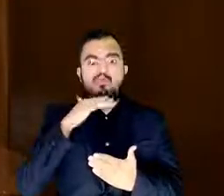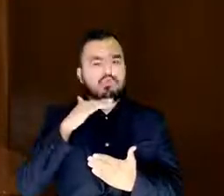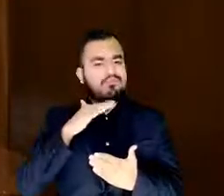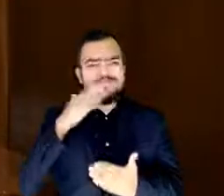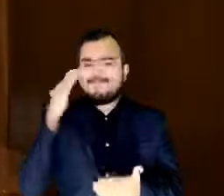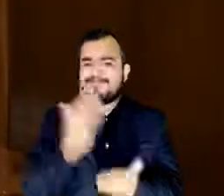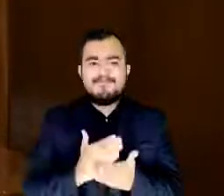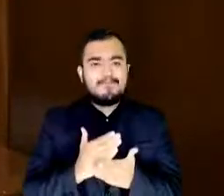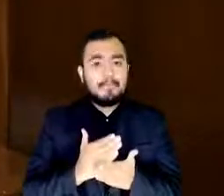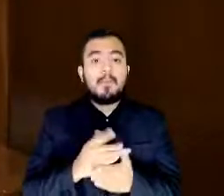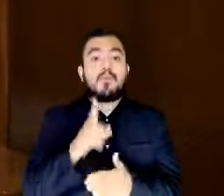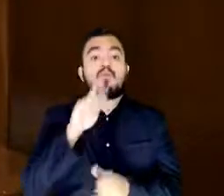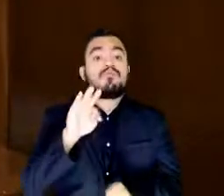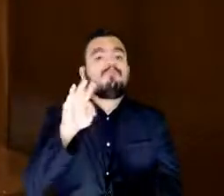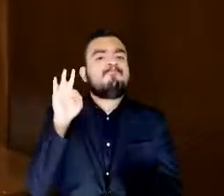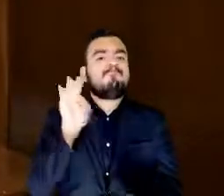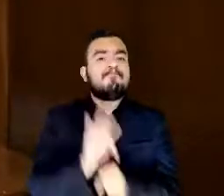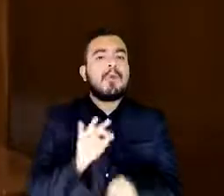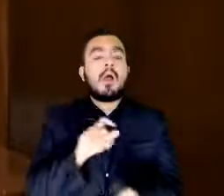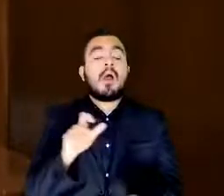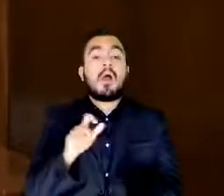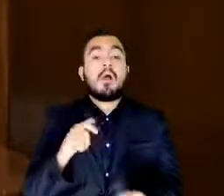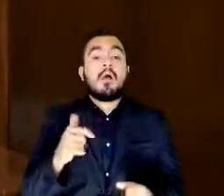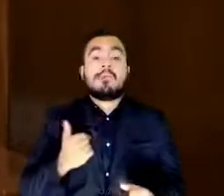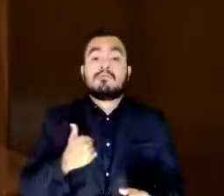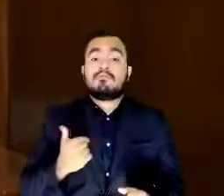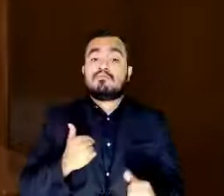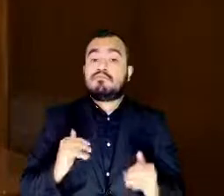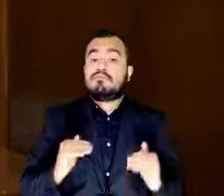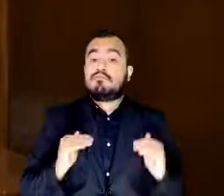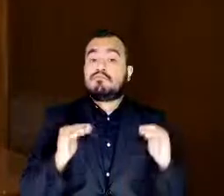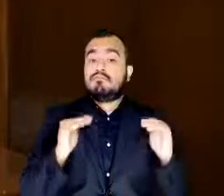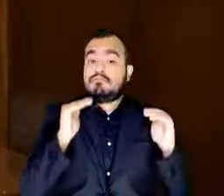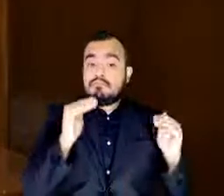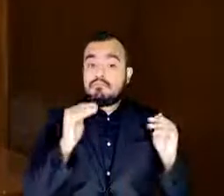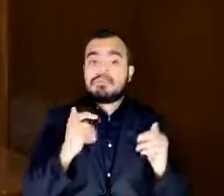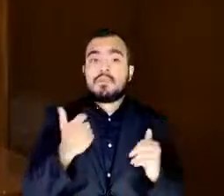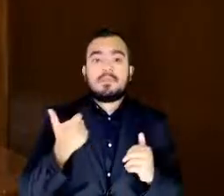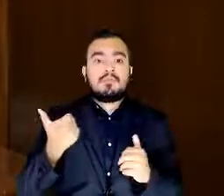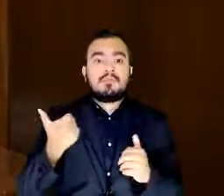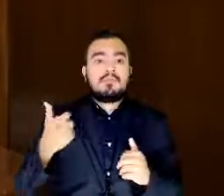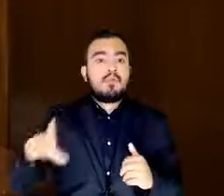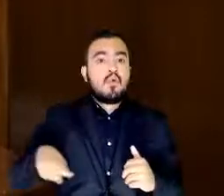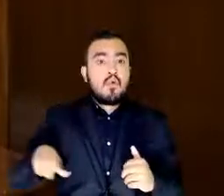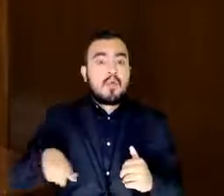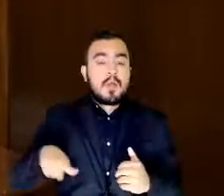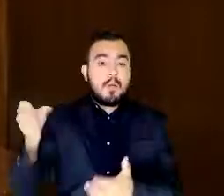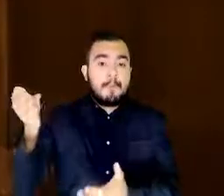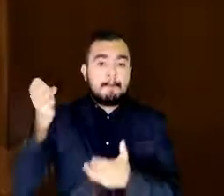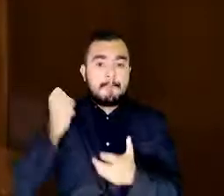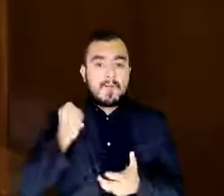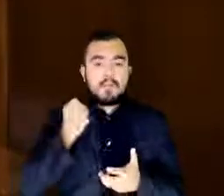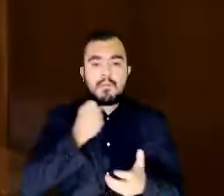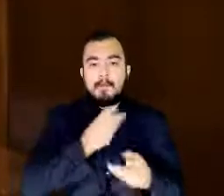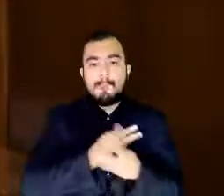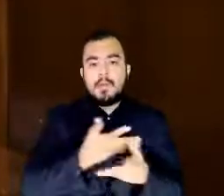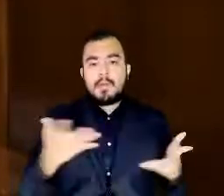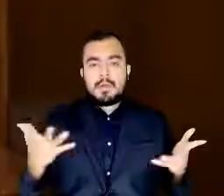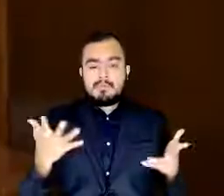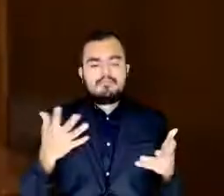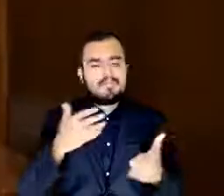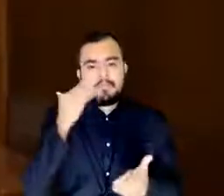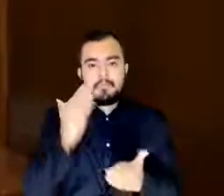el afán de proteger privilegios y el dispendio de los recursos públicos. Es cuanto, señores diputados.